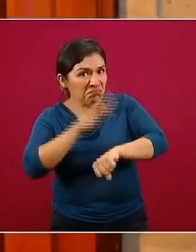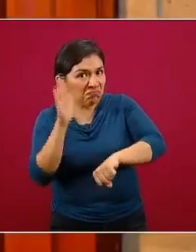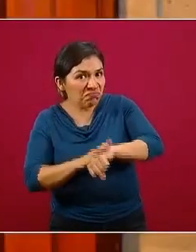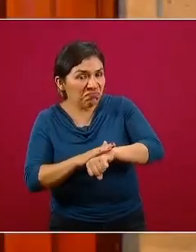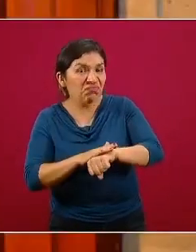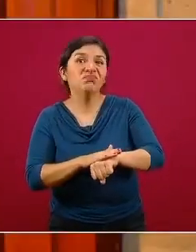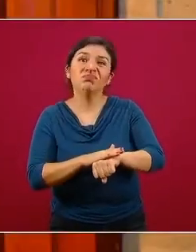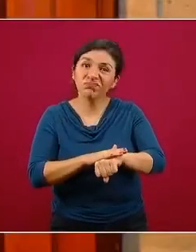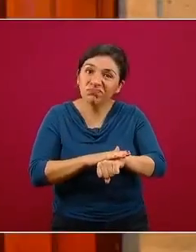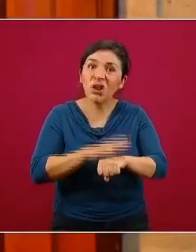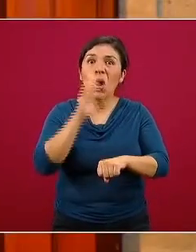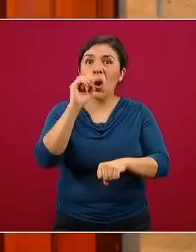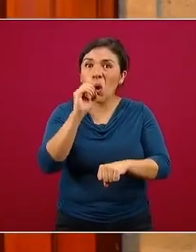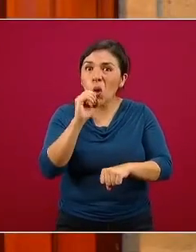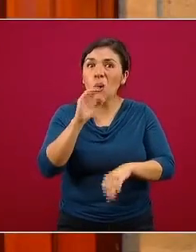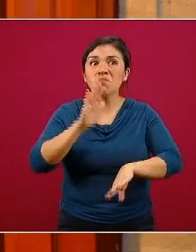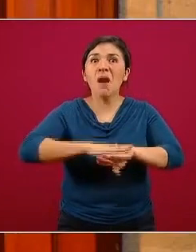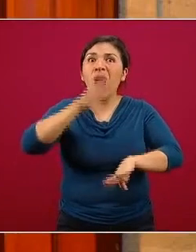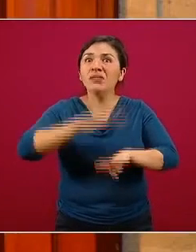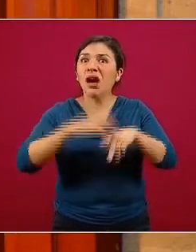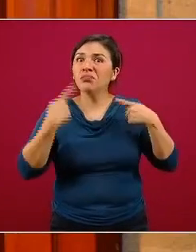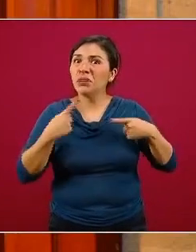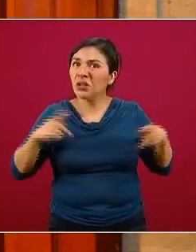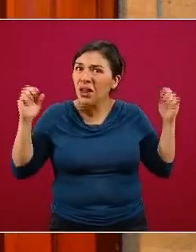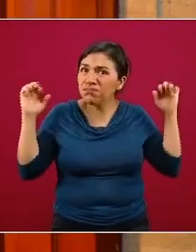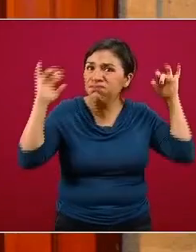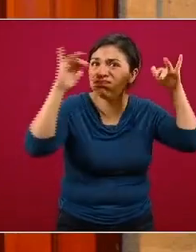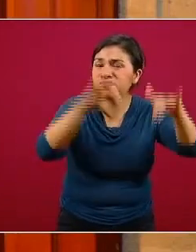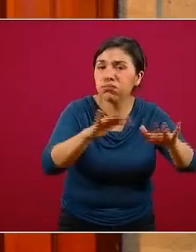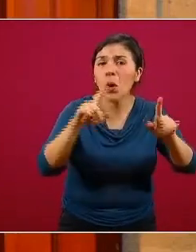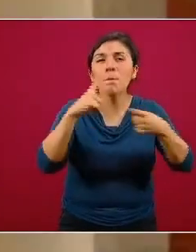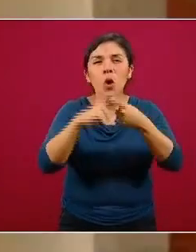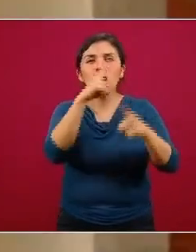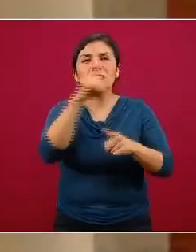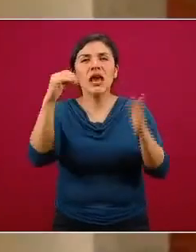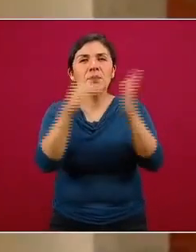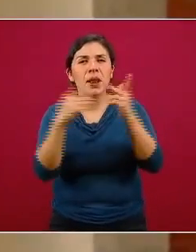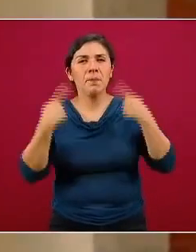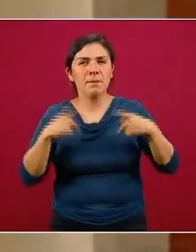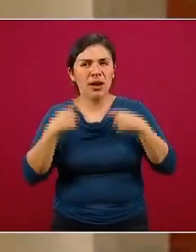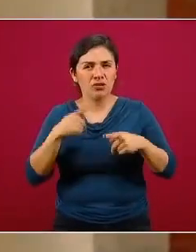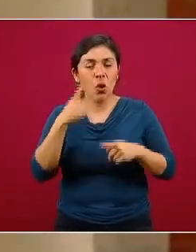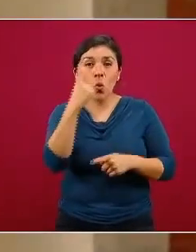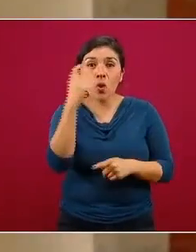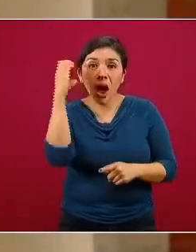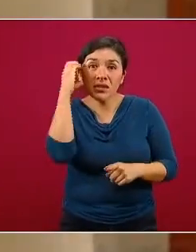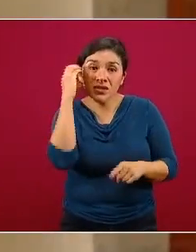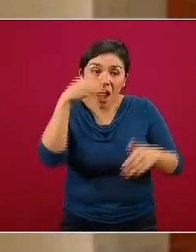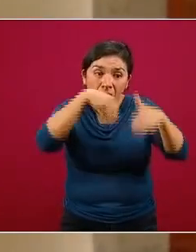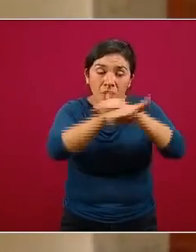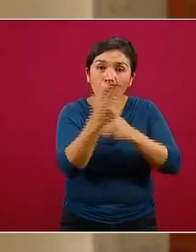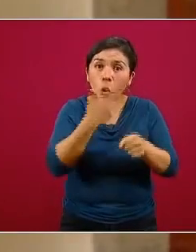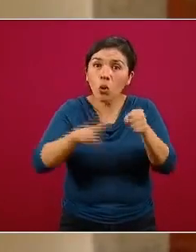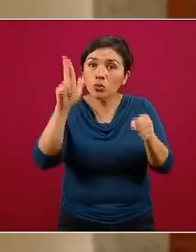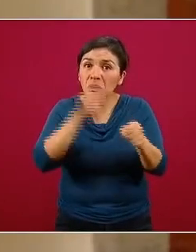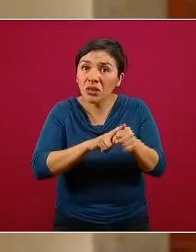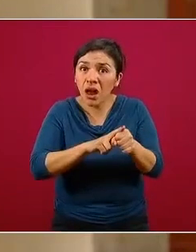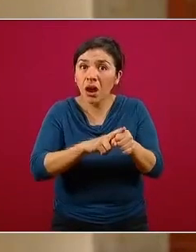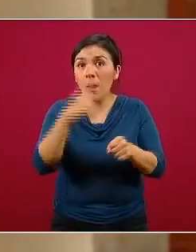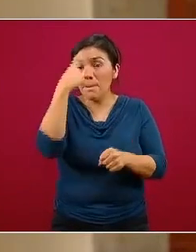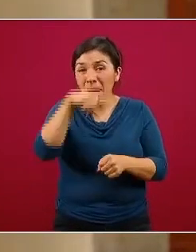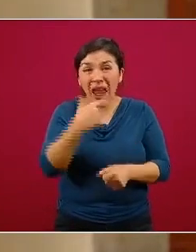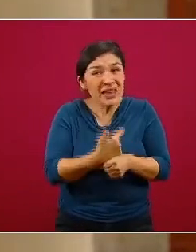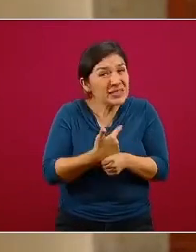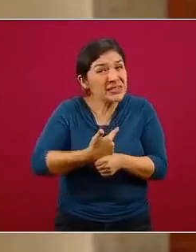va disminuyendo el número de personas por cada 100,000 habitantes que ocupan una cama en un hospital, ya sea de